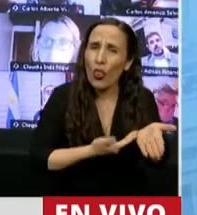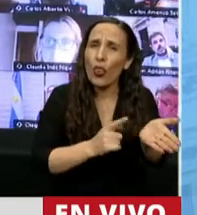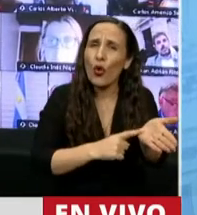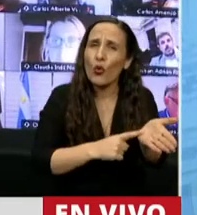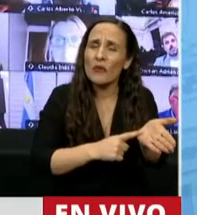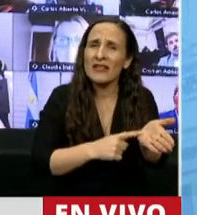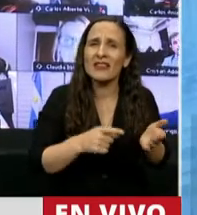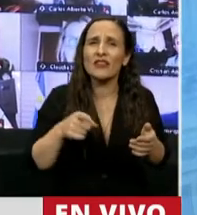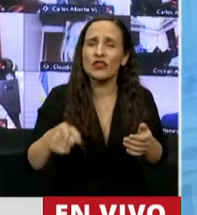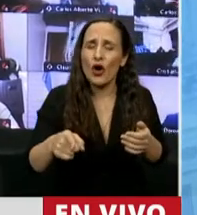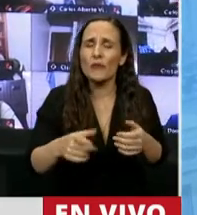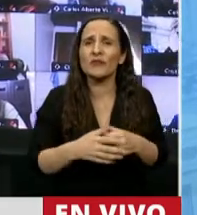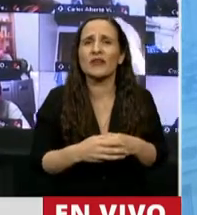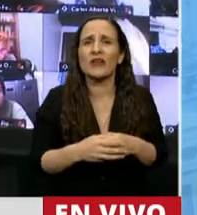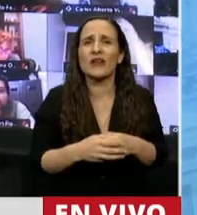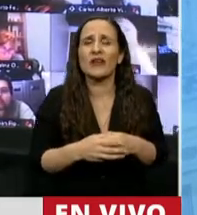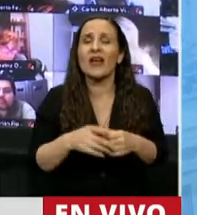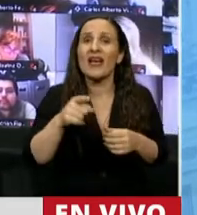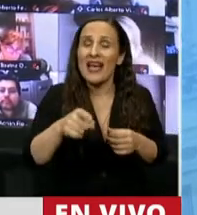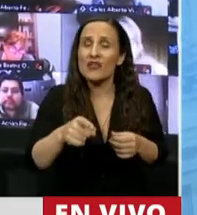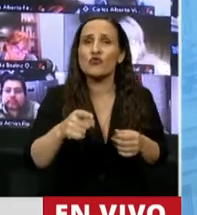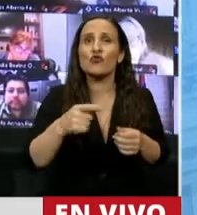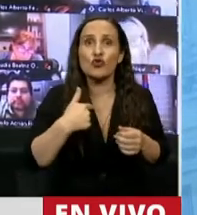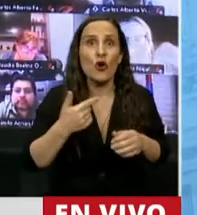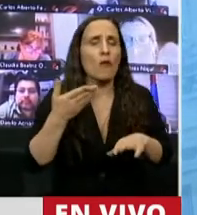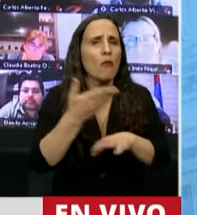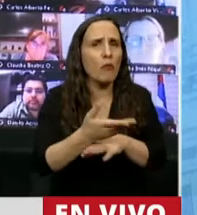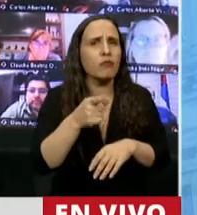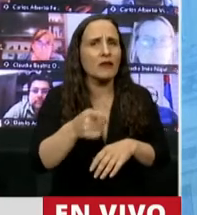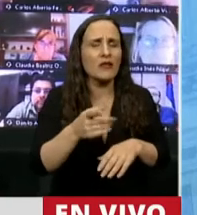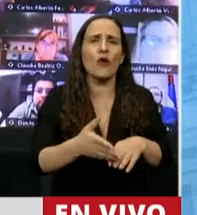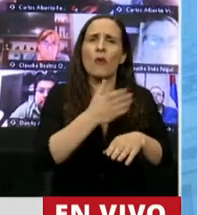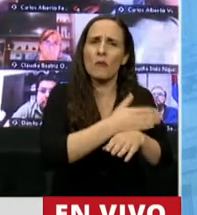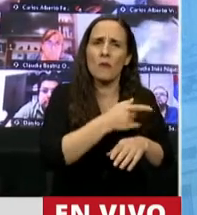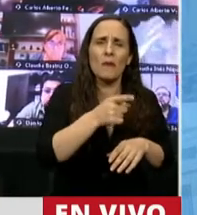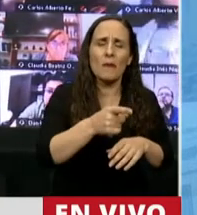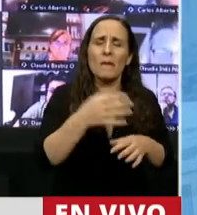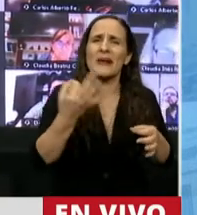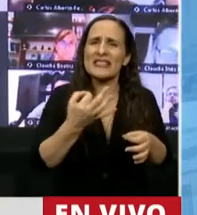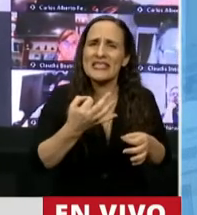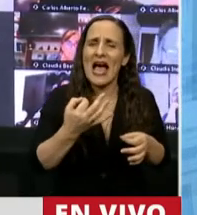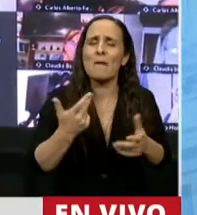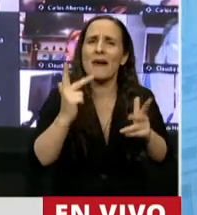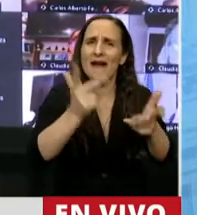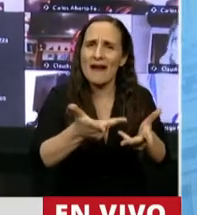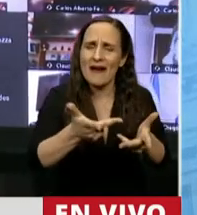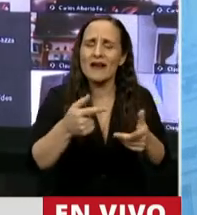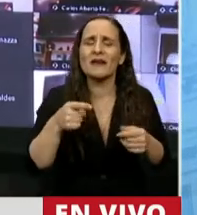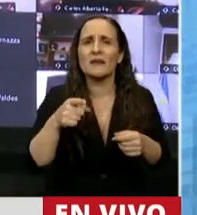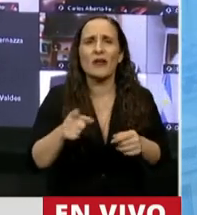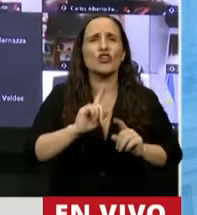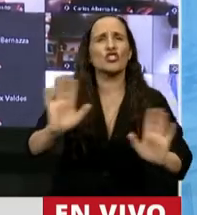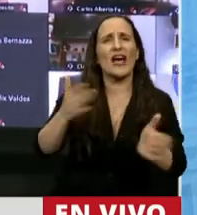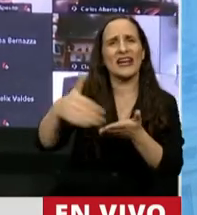iniciador de esta sesión? Con el tema. Es una moción que es de previo y especial pronunciamiento, porque sin esa